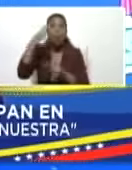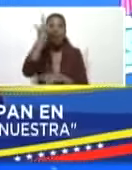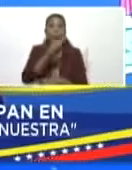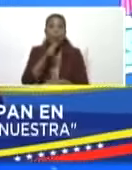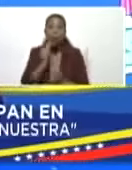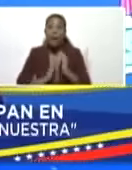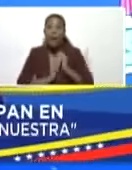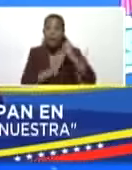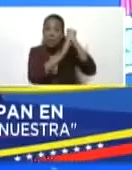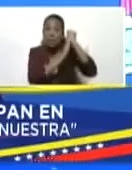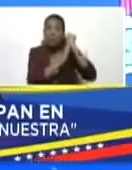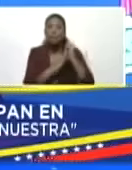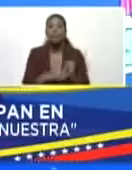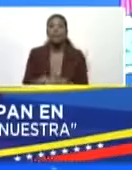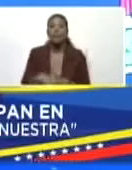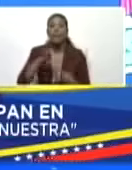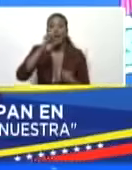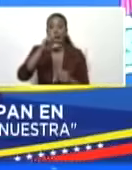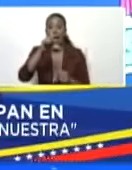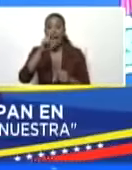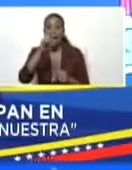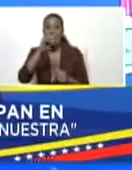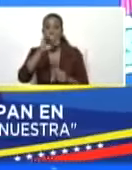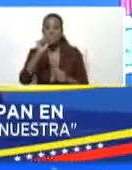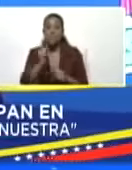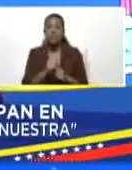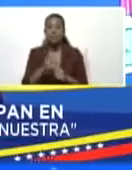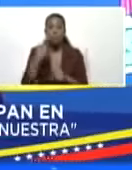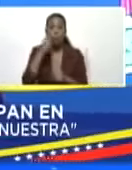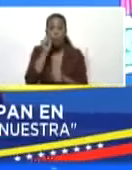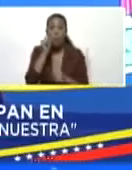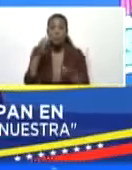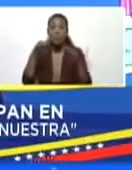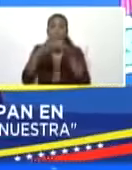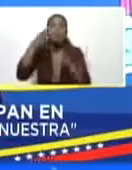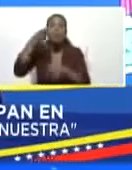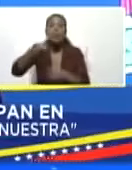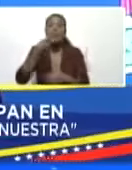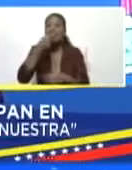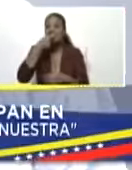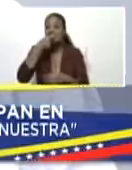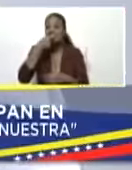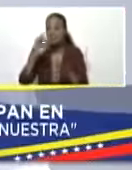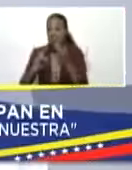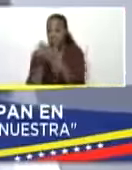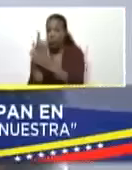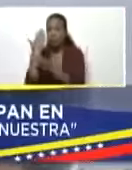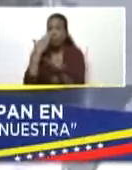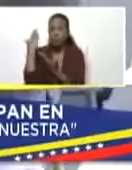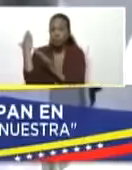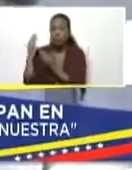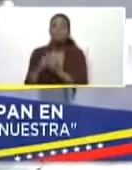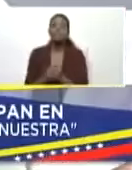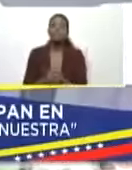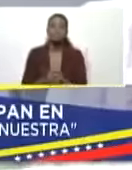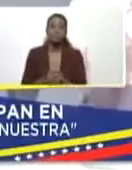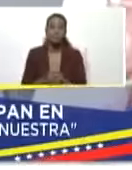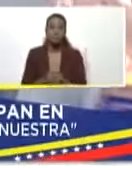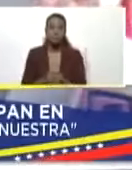líder, Eric Rangel, del Partido Verde. Con toda tu fuerza, muchacho.